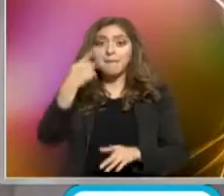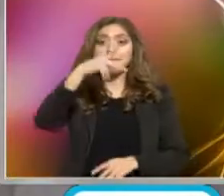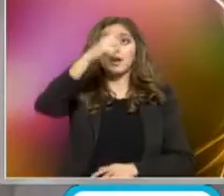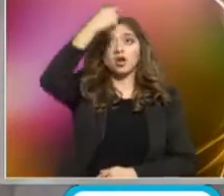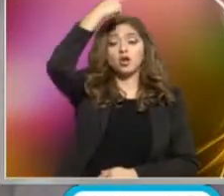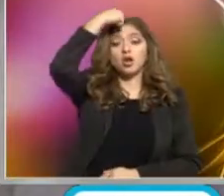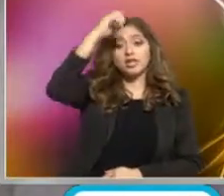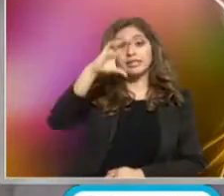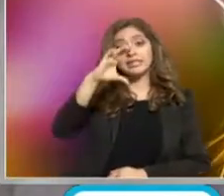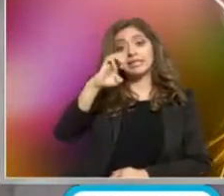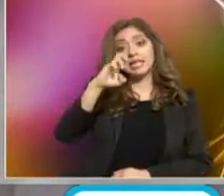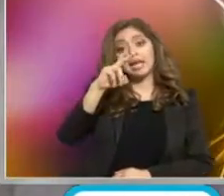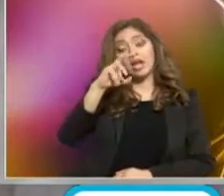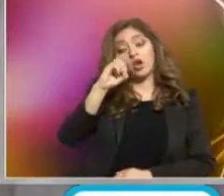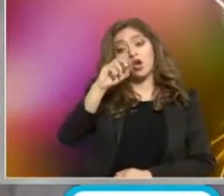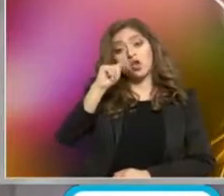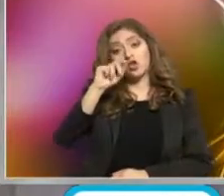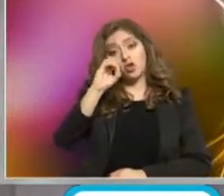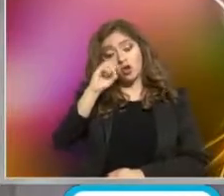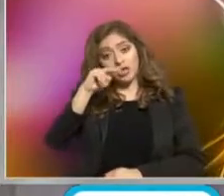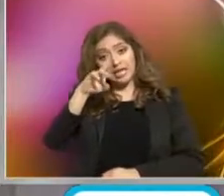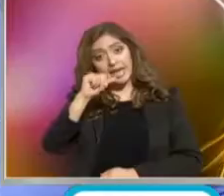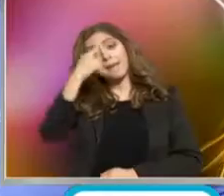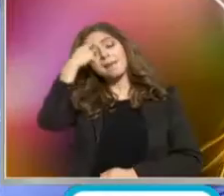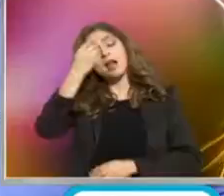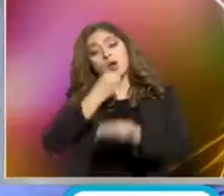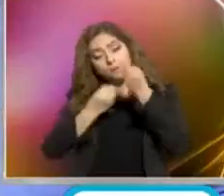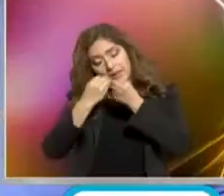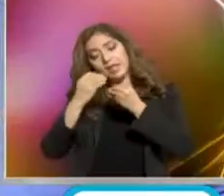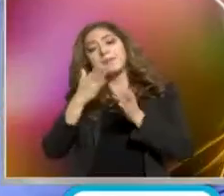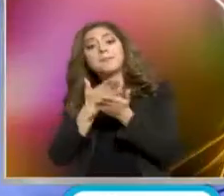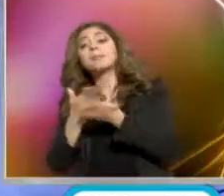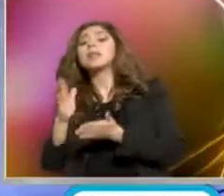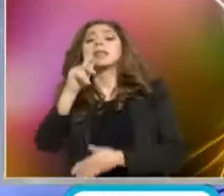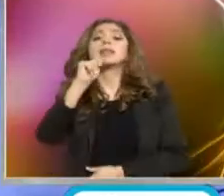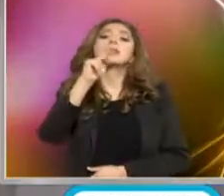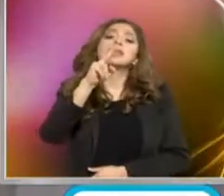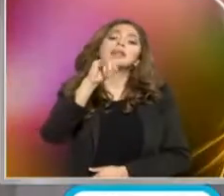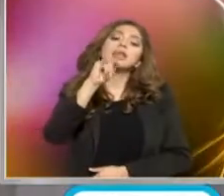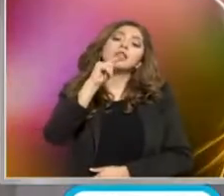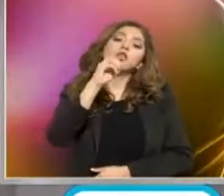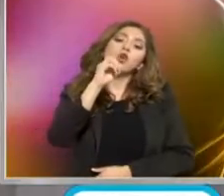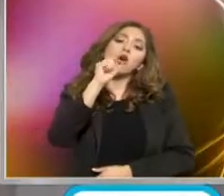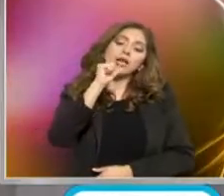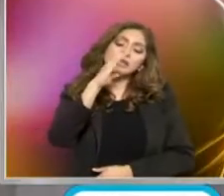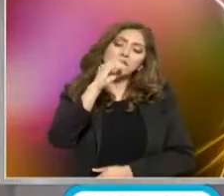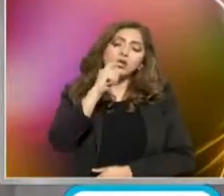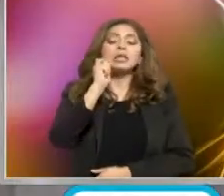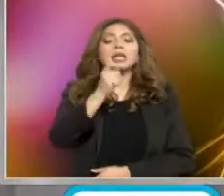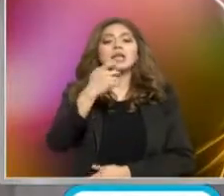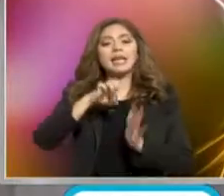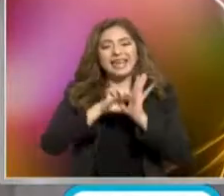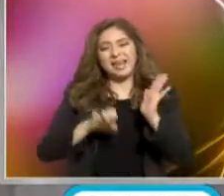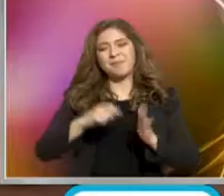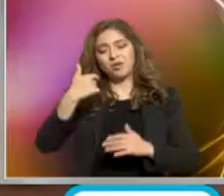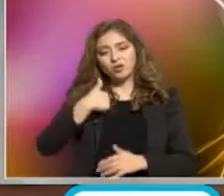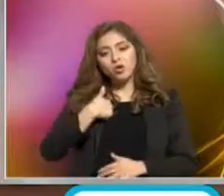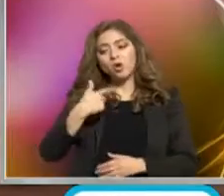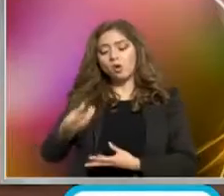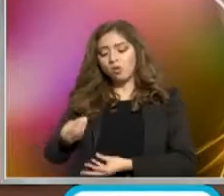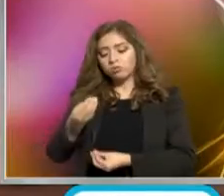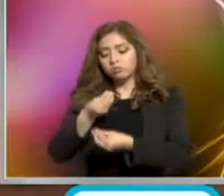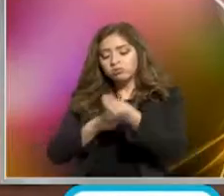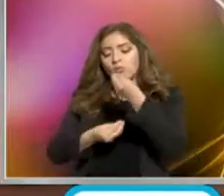Ya. Entonces, el triptófano es un aminoácido esencial que nosotros no podemos sintetizar y lo tenemos que obtener de la